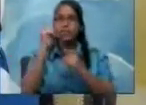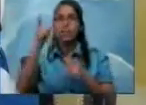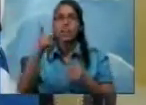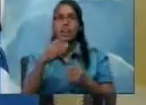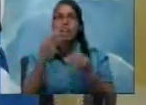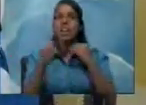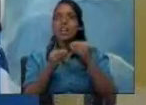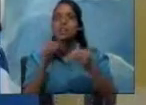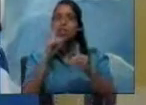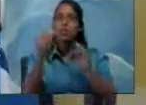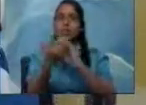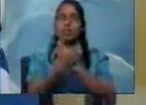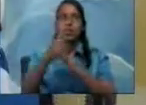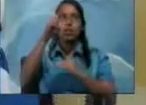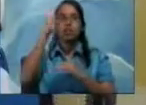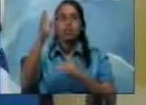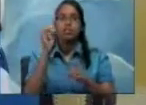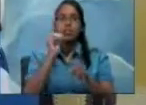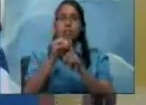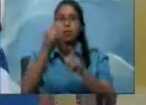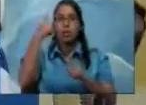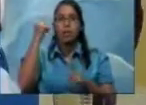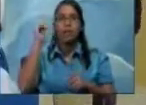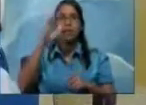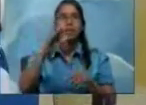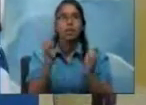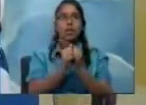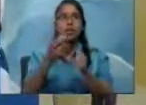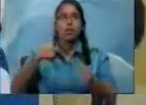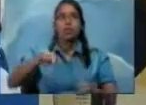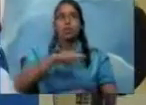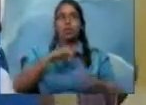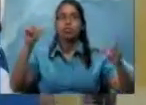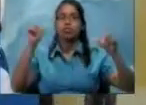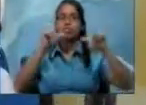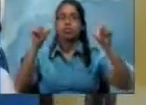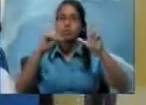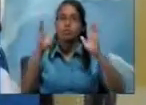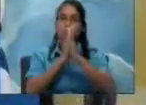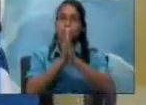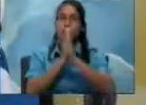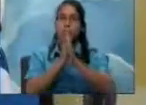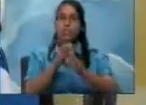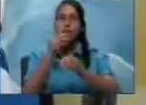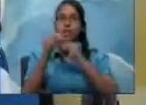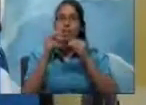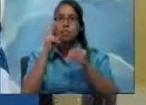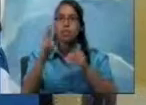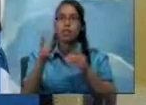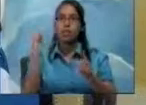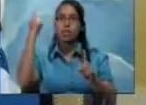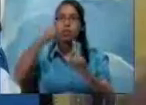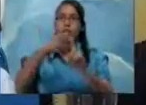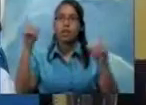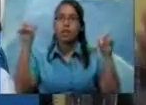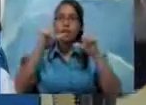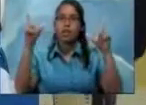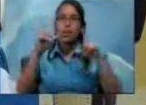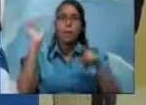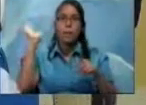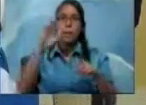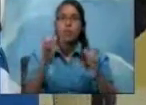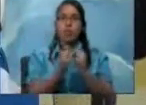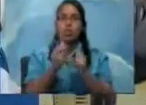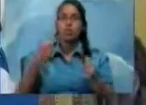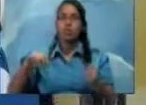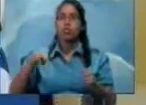cueva Dios te llamó para que estés con nosotros los matutinos que hace mirándonos a través de la televisión ven con nosotros y come del